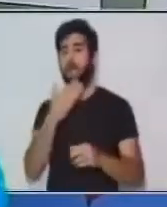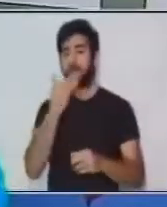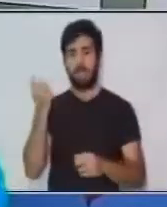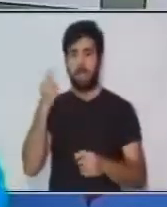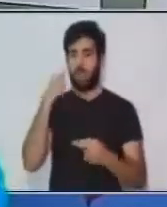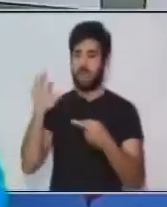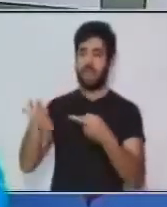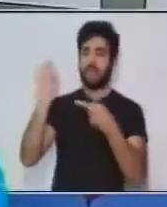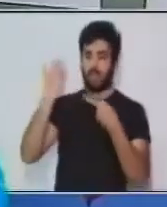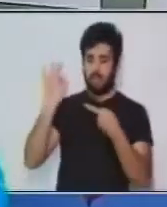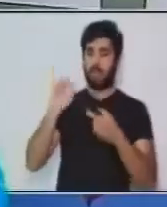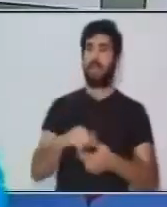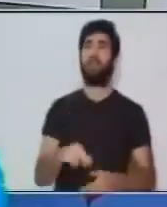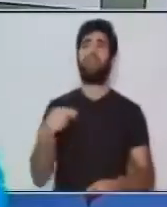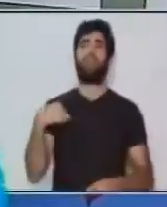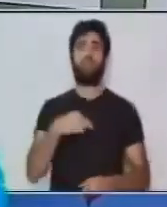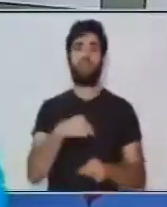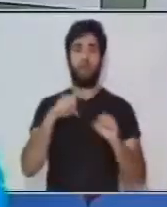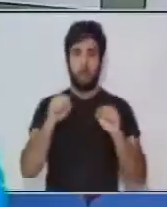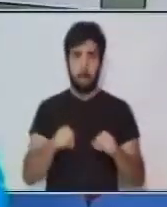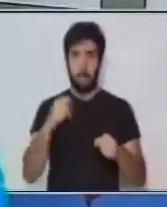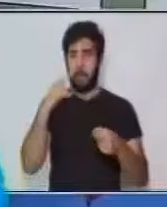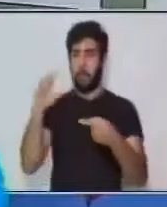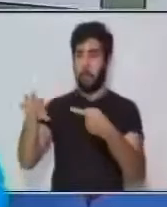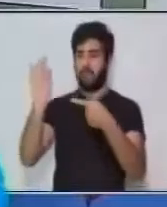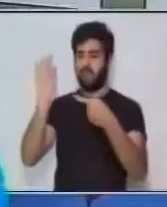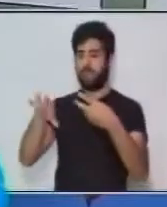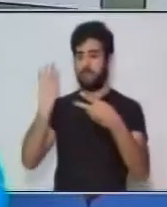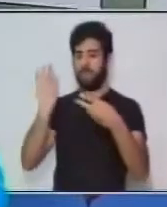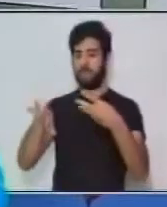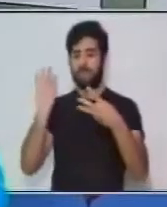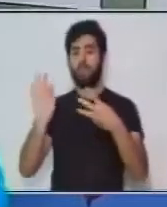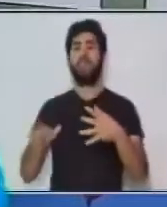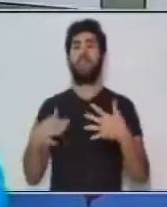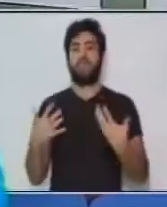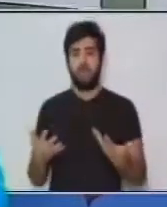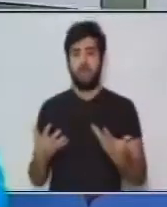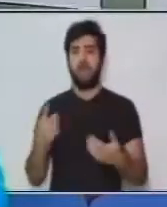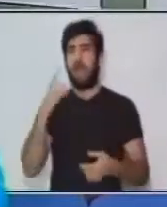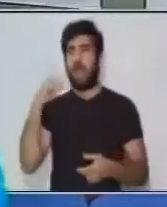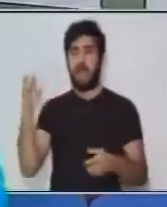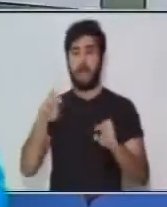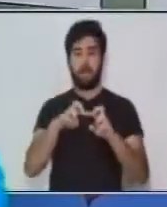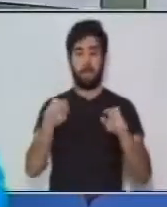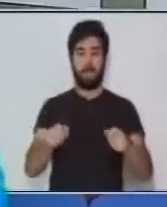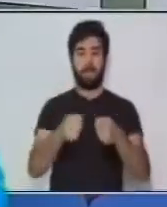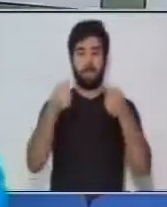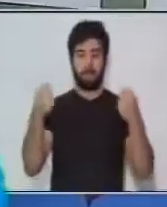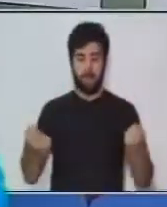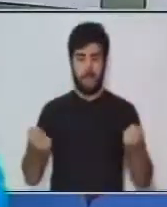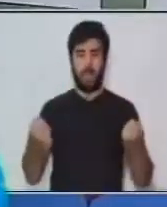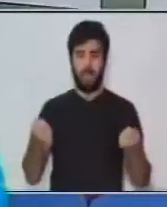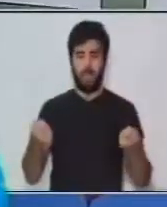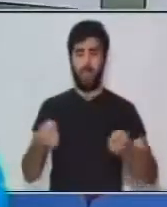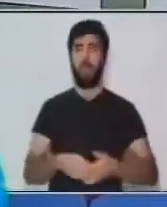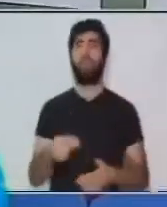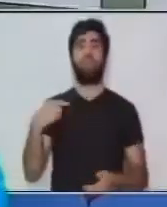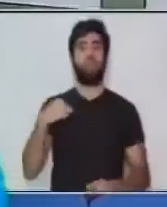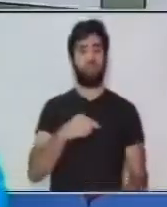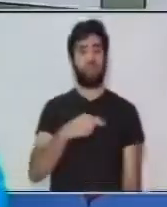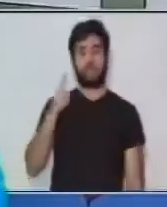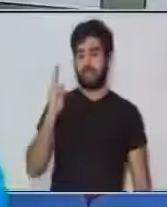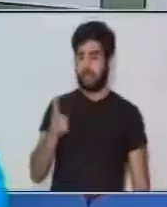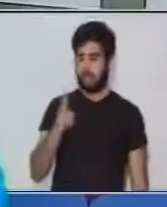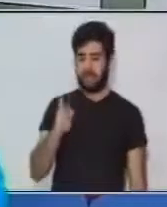identificar. Podemos identificar como principal fuente escrita los periódicos, y creo que esto siempre lo hemos estado hablando